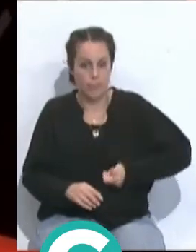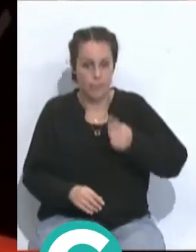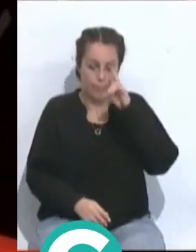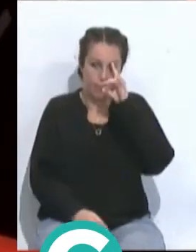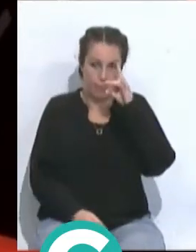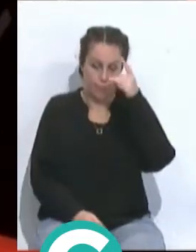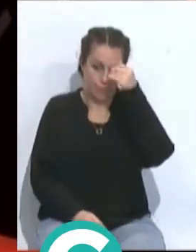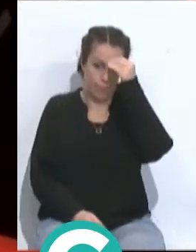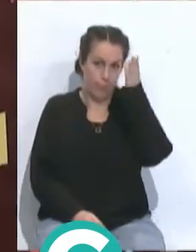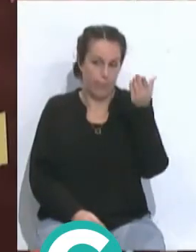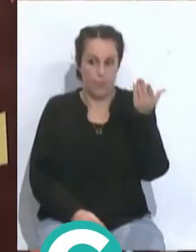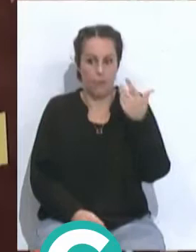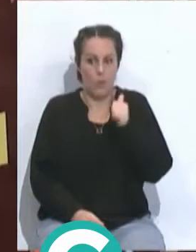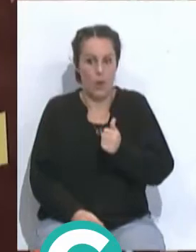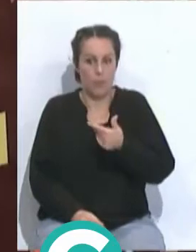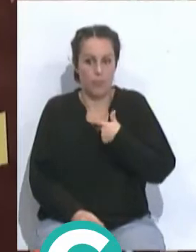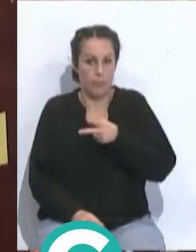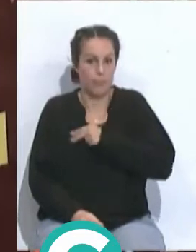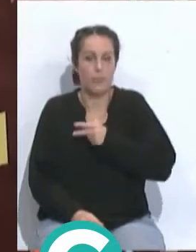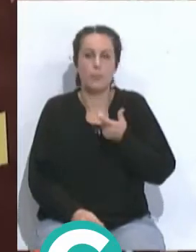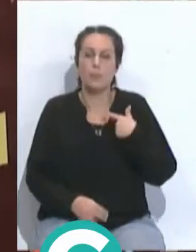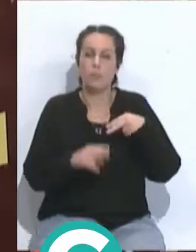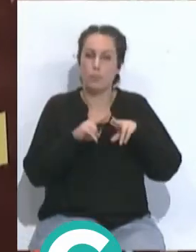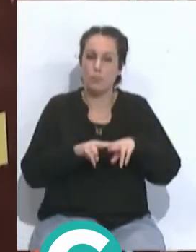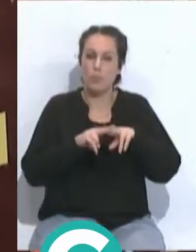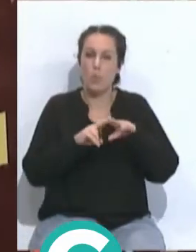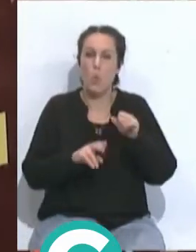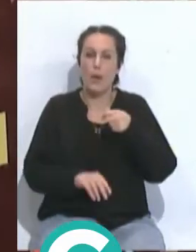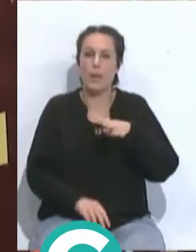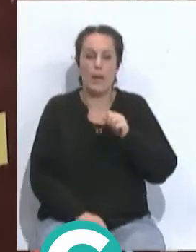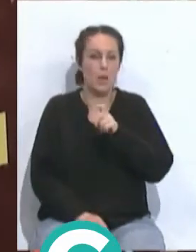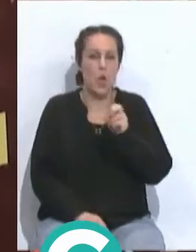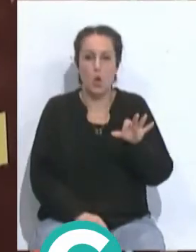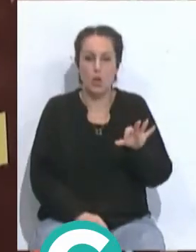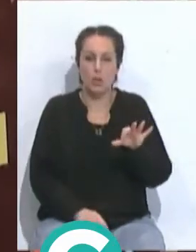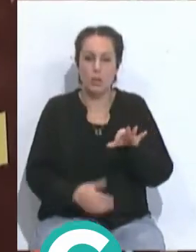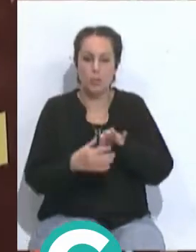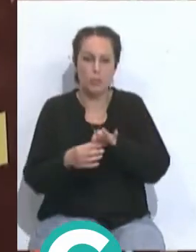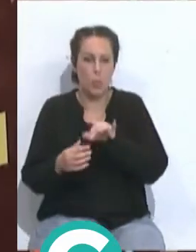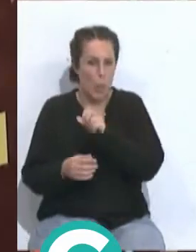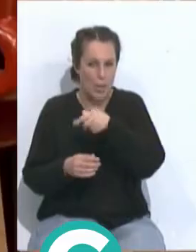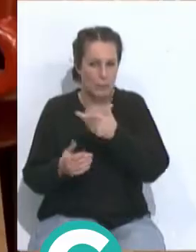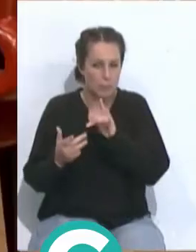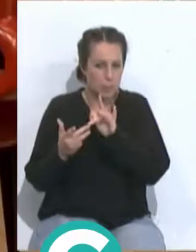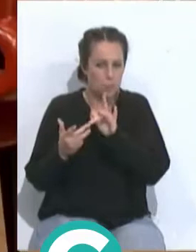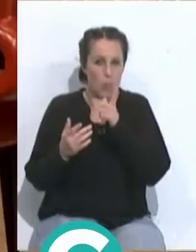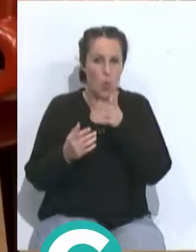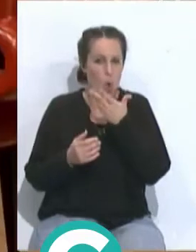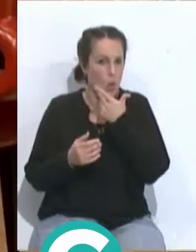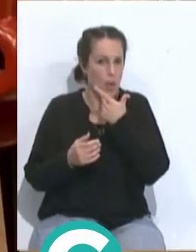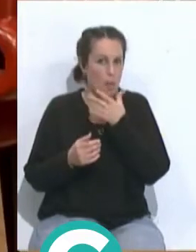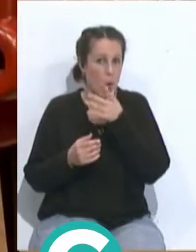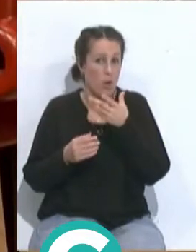digno de valorar, claro. Bueno, pues nos quedamos con el análisis de Juan Carlos y me dices, a partir de esa relación con Juan, porque a Juan tú lo conoces por el